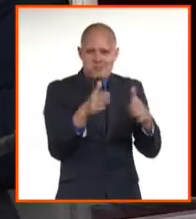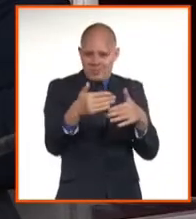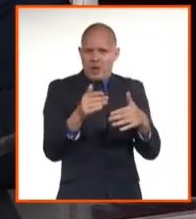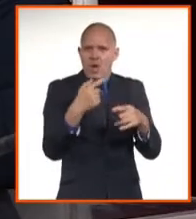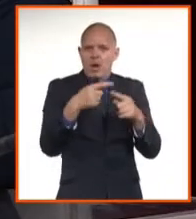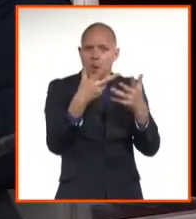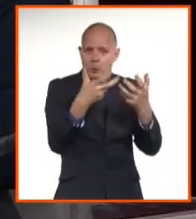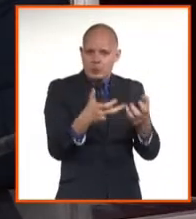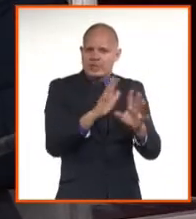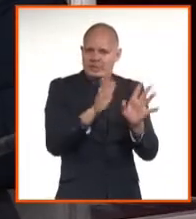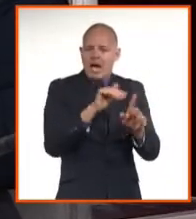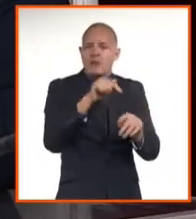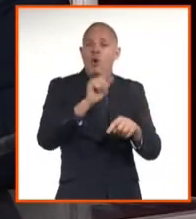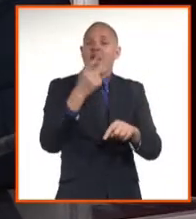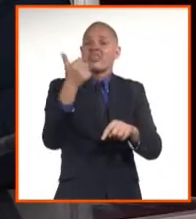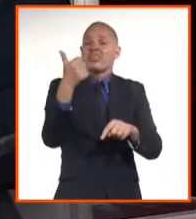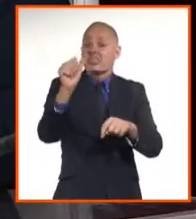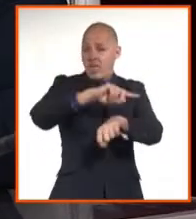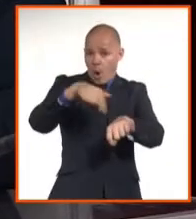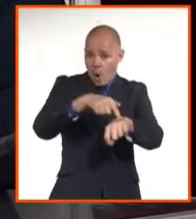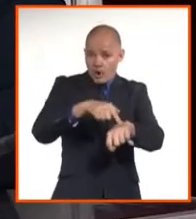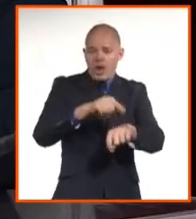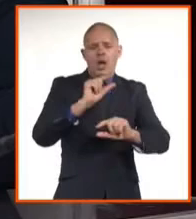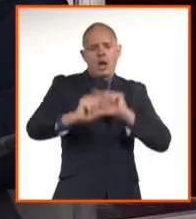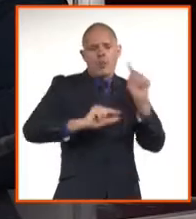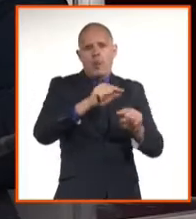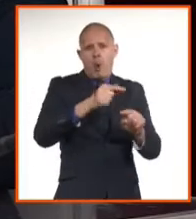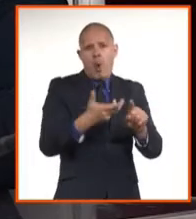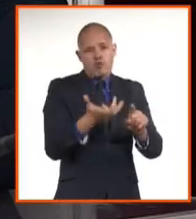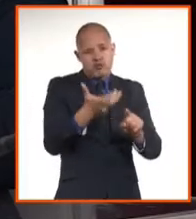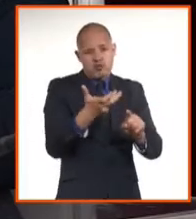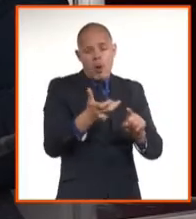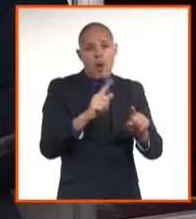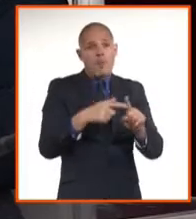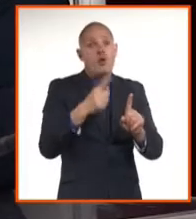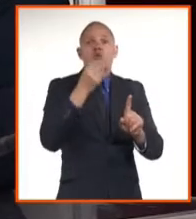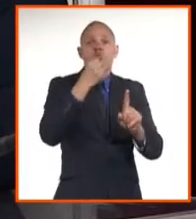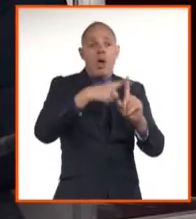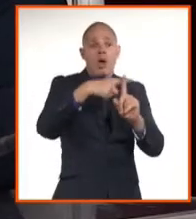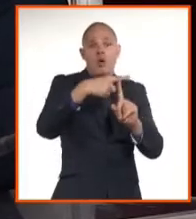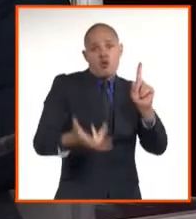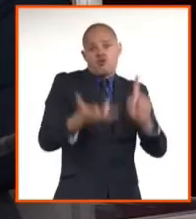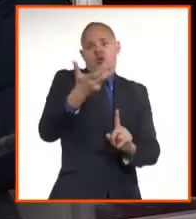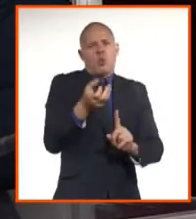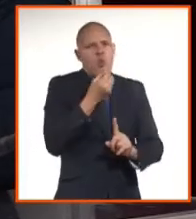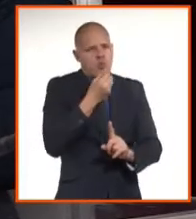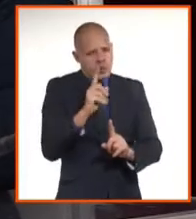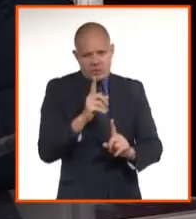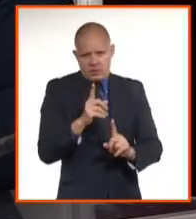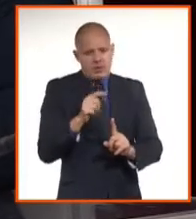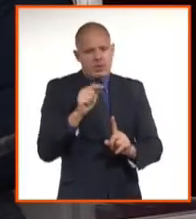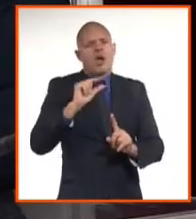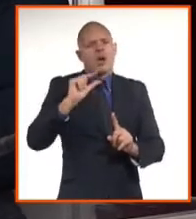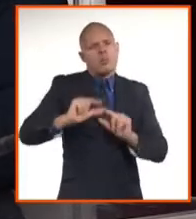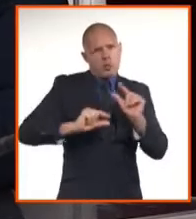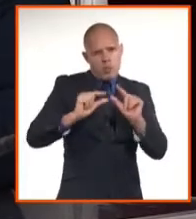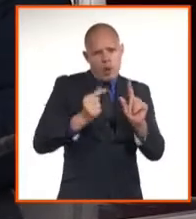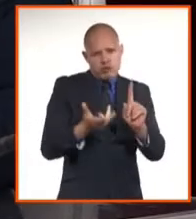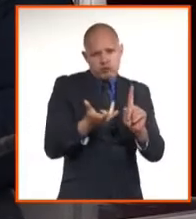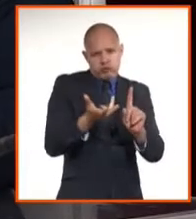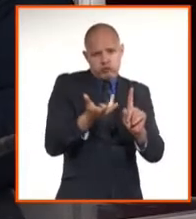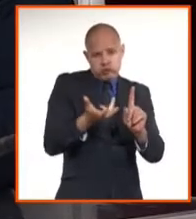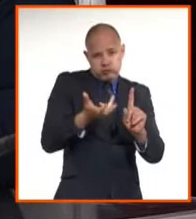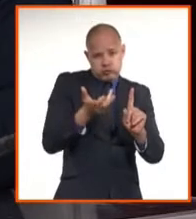caldera encendida. Es un proceso que tiene que ir subiendo paulatinamente la temperatura y, bueno, se termina el proceso de secado. Se